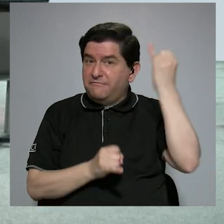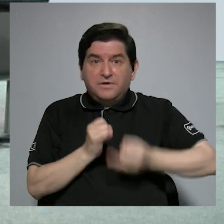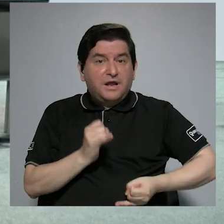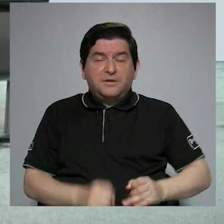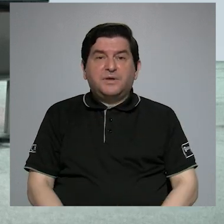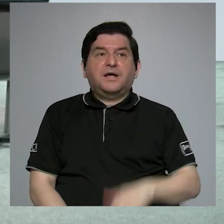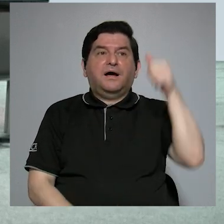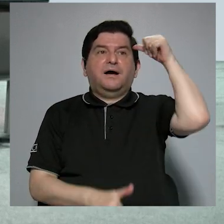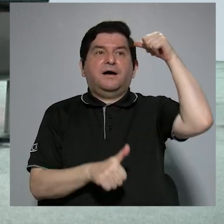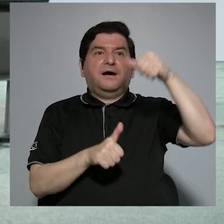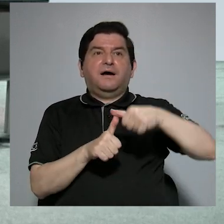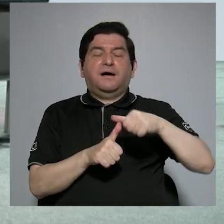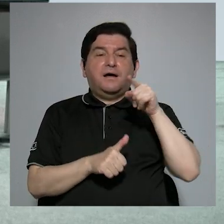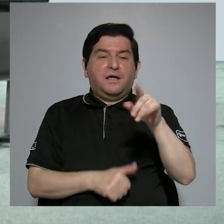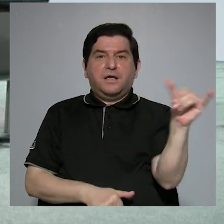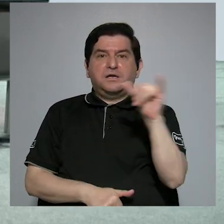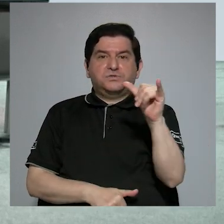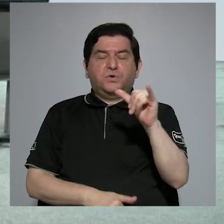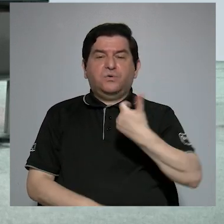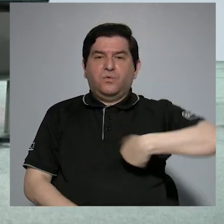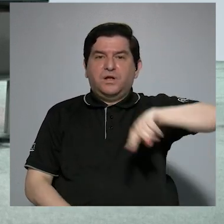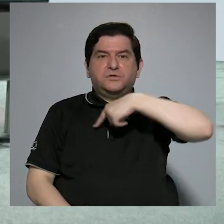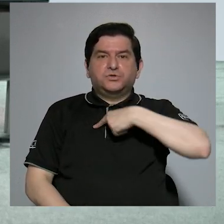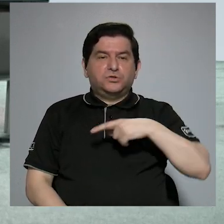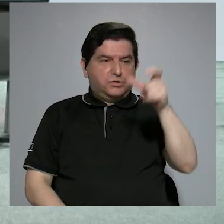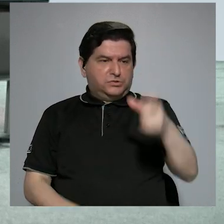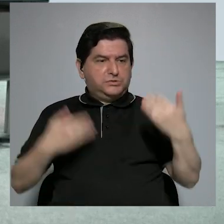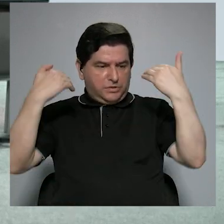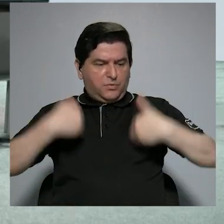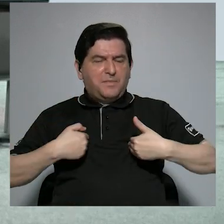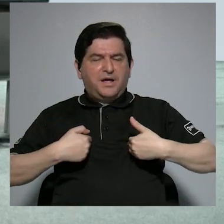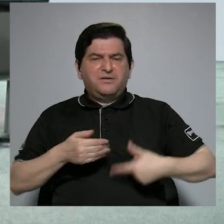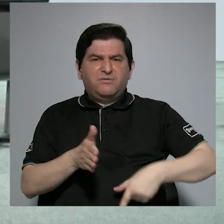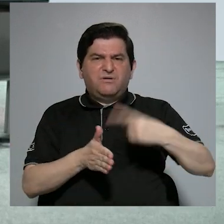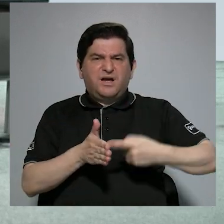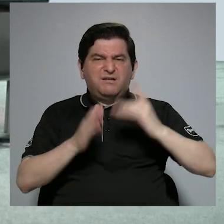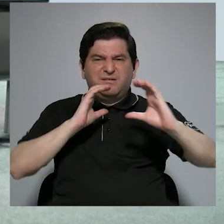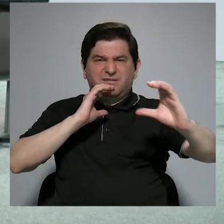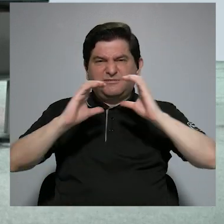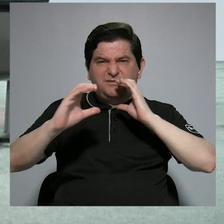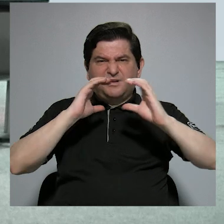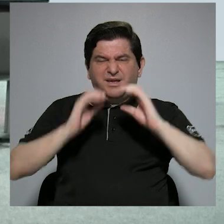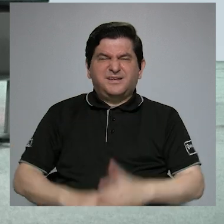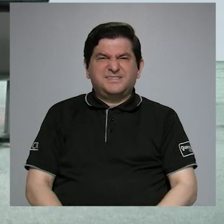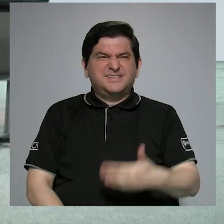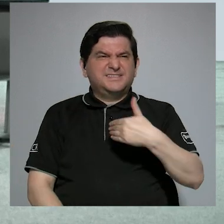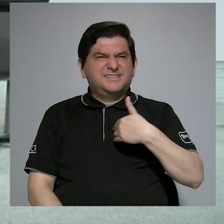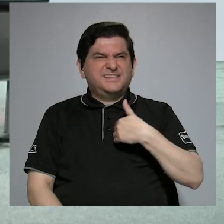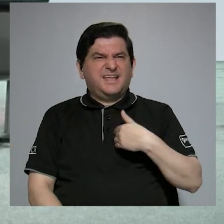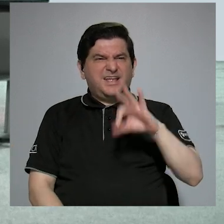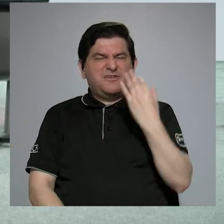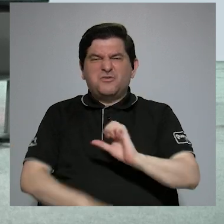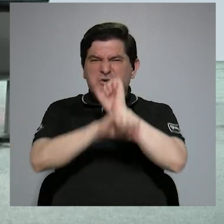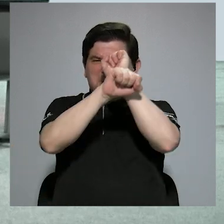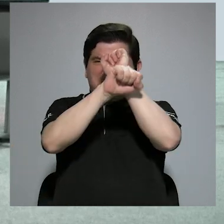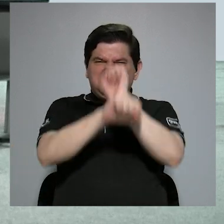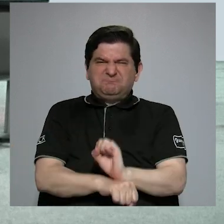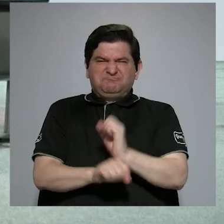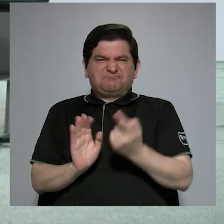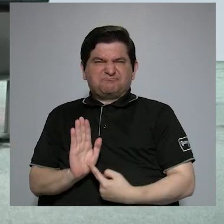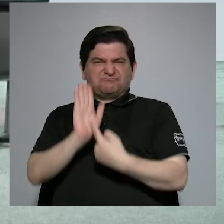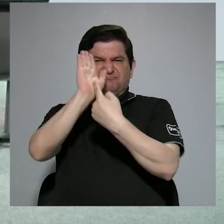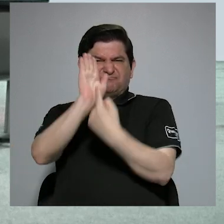al cabo nos recuerdan que eso también somos seres humanos, ¿verdad? Muchas veces la comunicación tiene una manera muy tradicional como